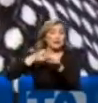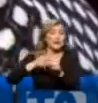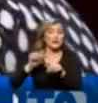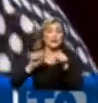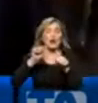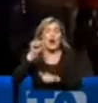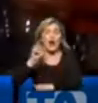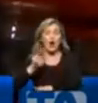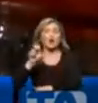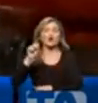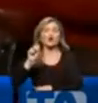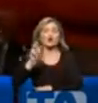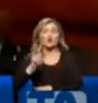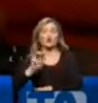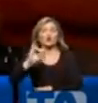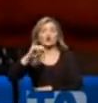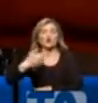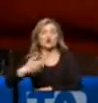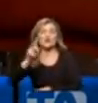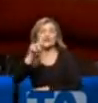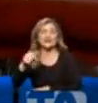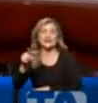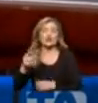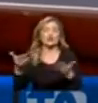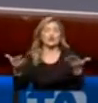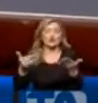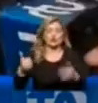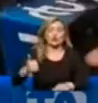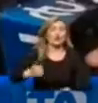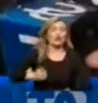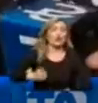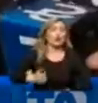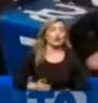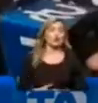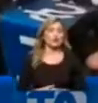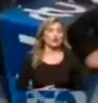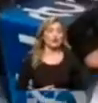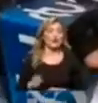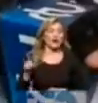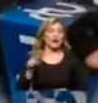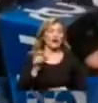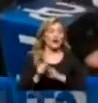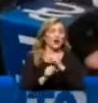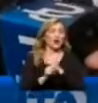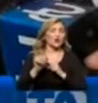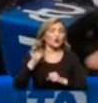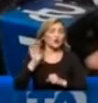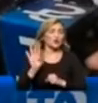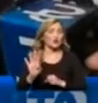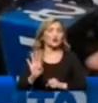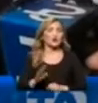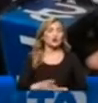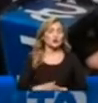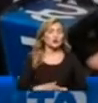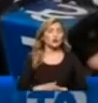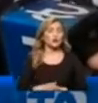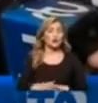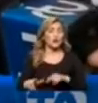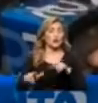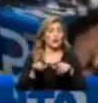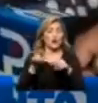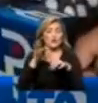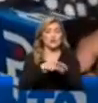un campo de concentración y exterminio en Polonia. Estuve 4 años en un campo